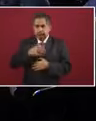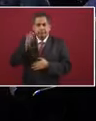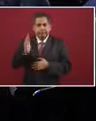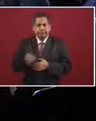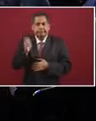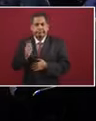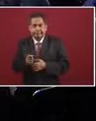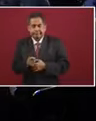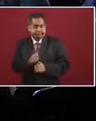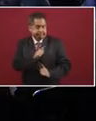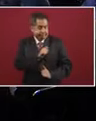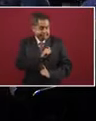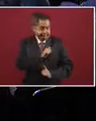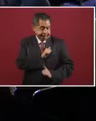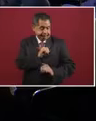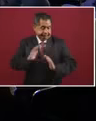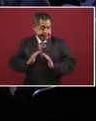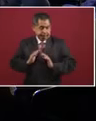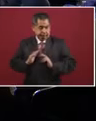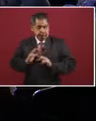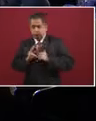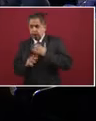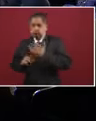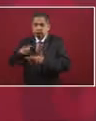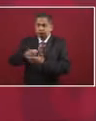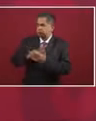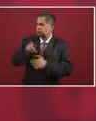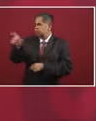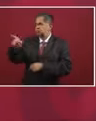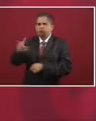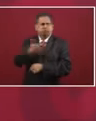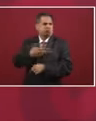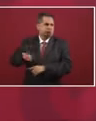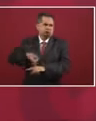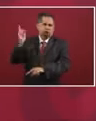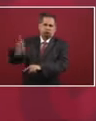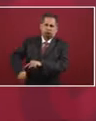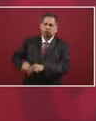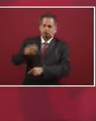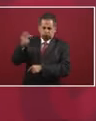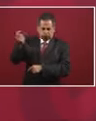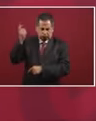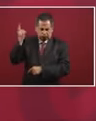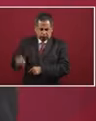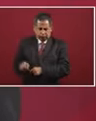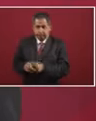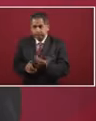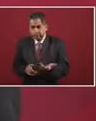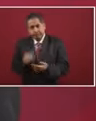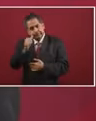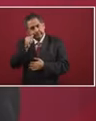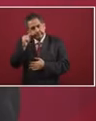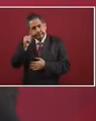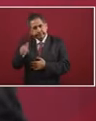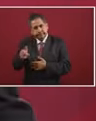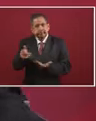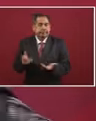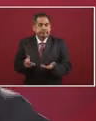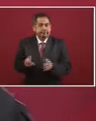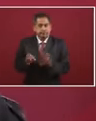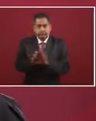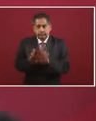ejército salga y diga, este presidente tiene que renunciar, como pasó ayer.